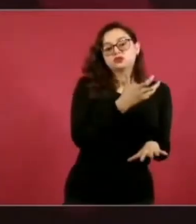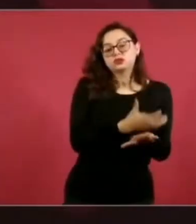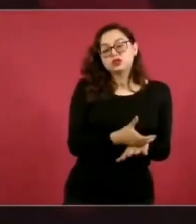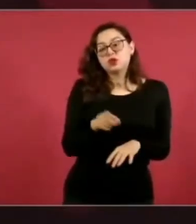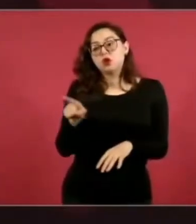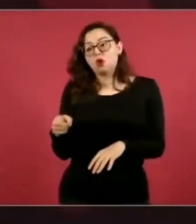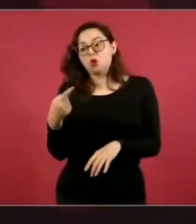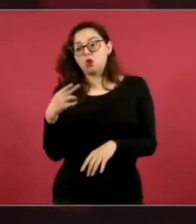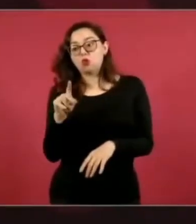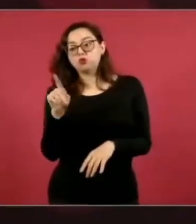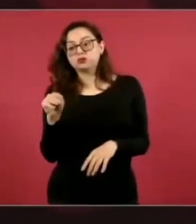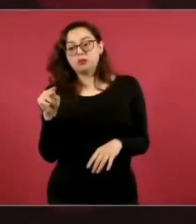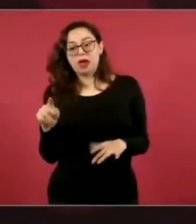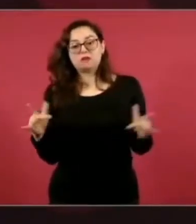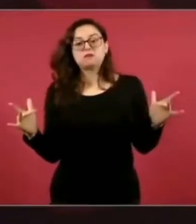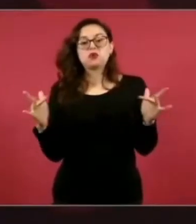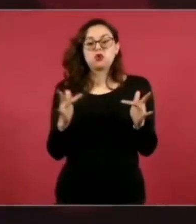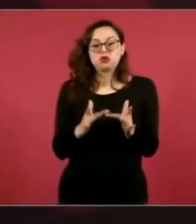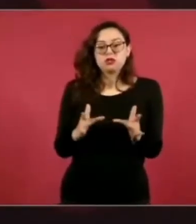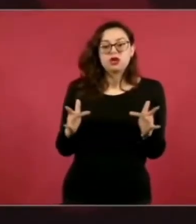repente